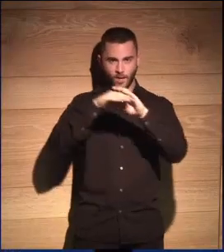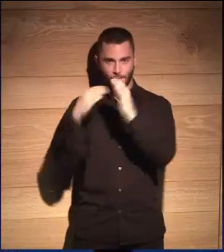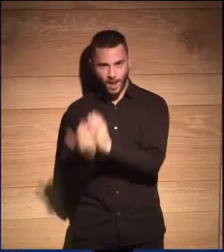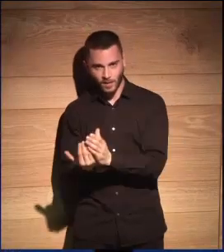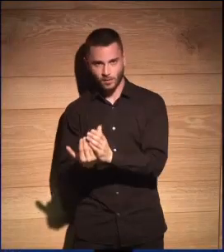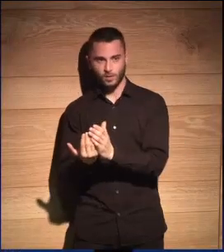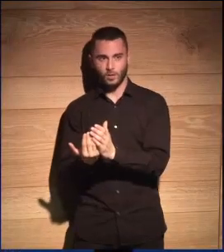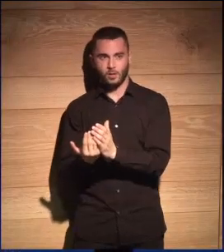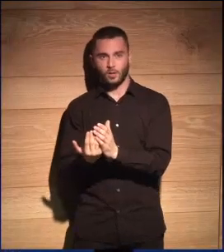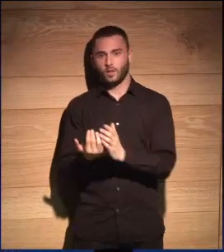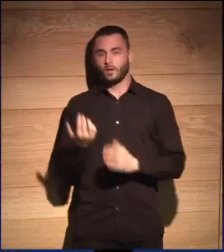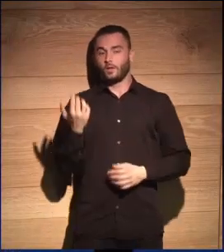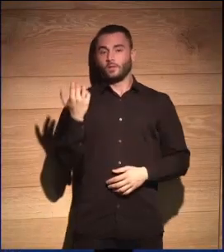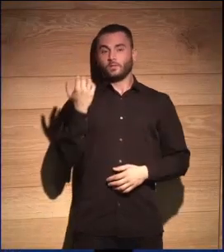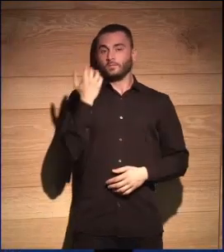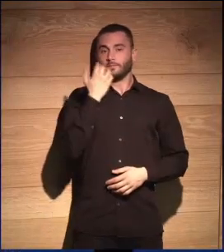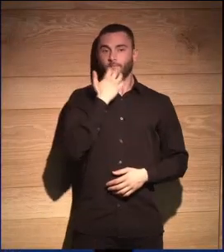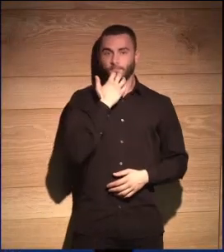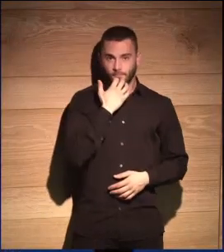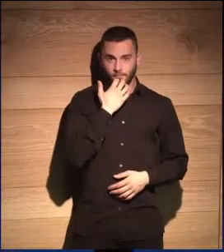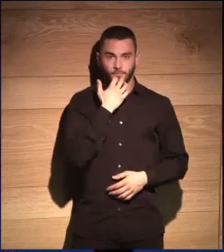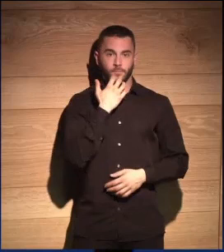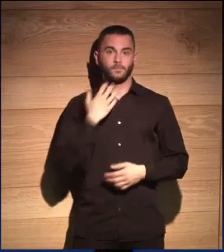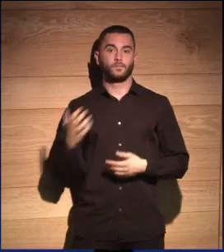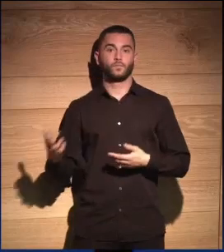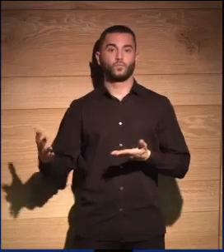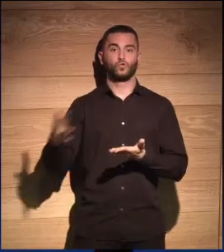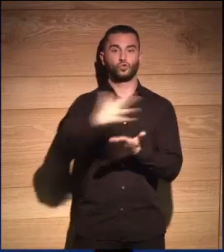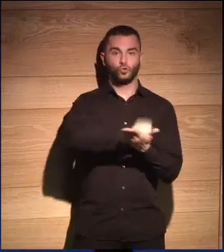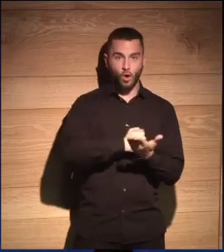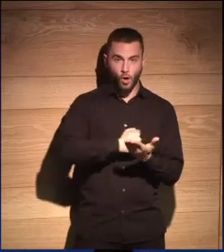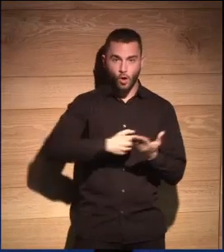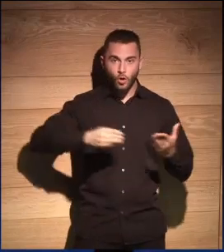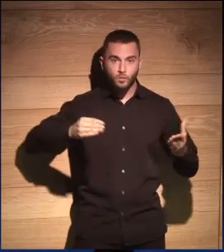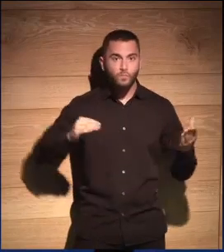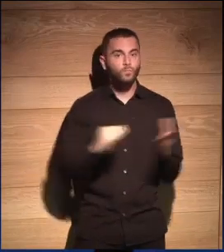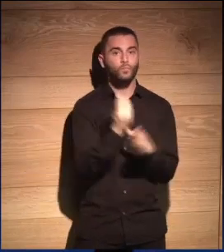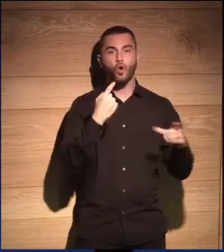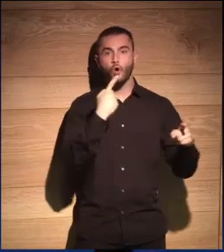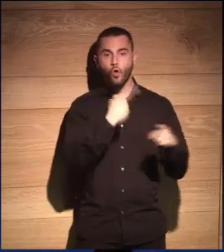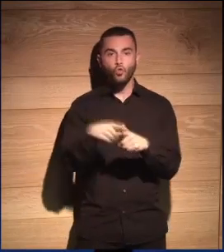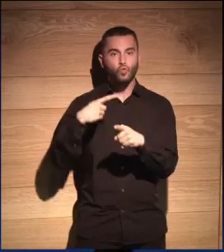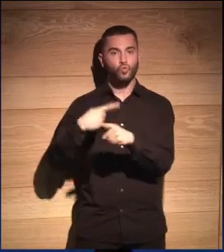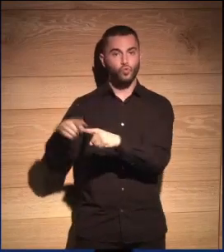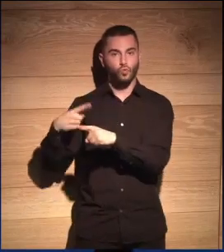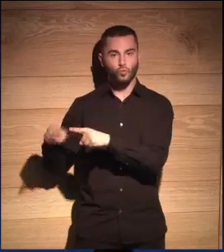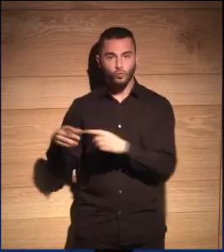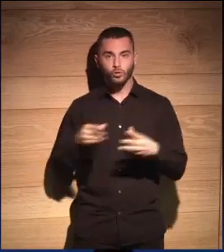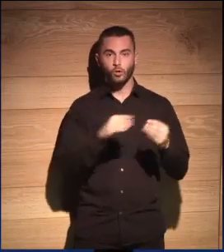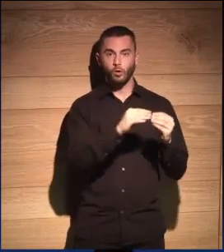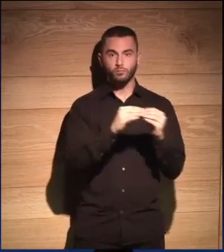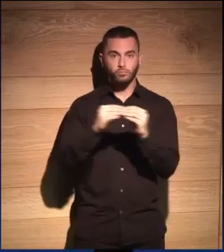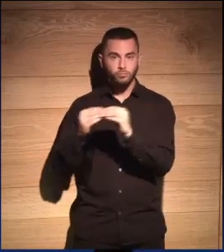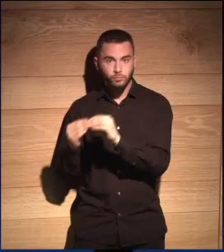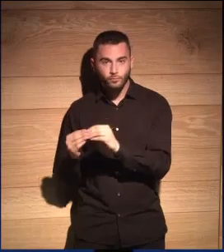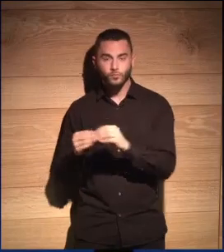que en un momento dado sea que todos vayamos a ir a desarrollar productos que estén inmersos dentro de un